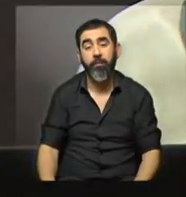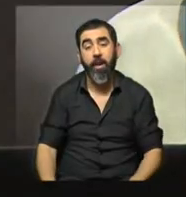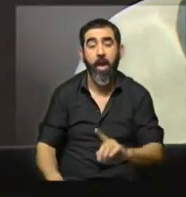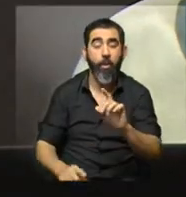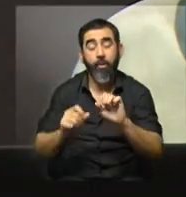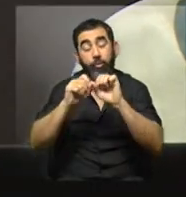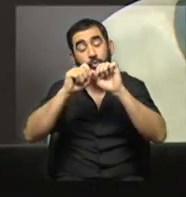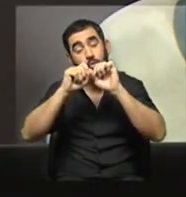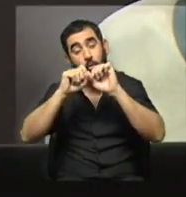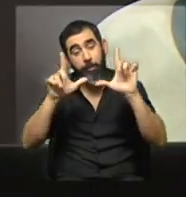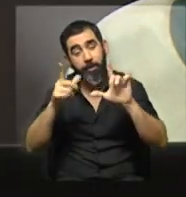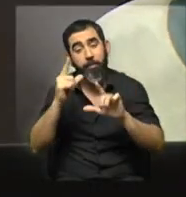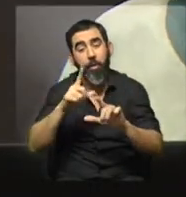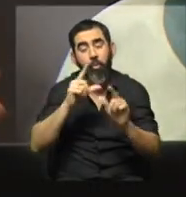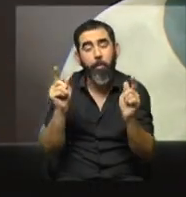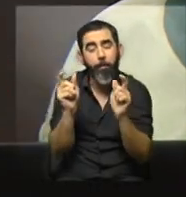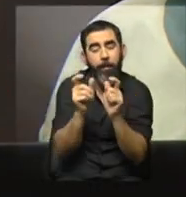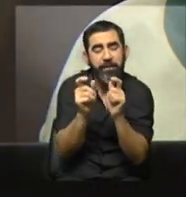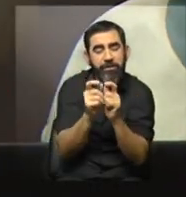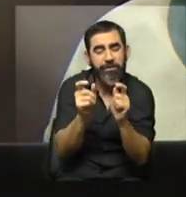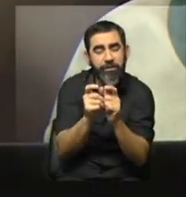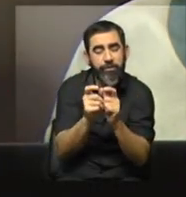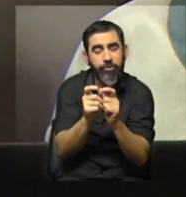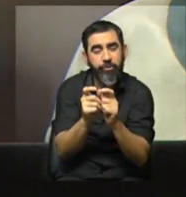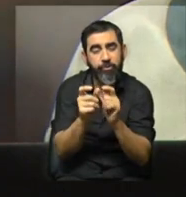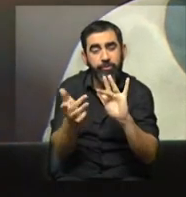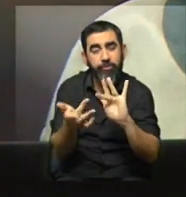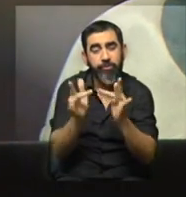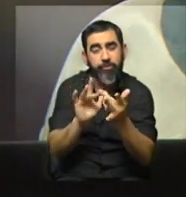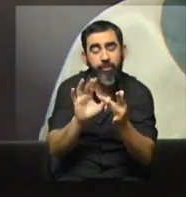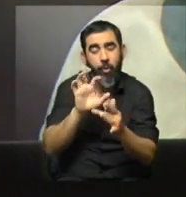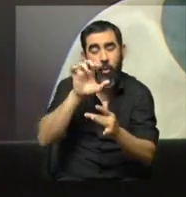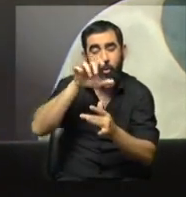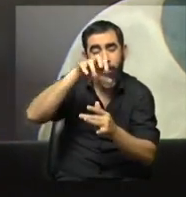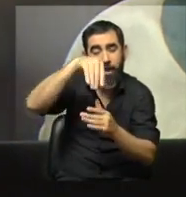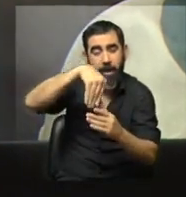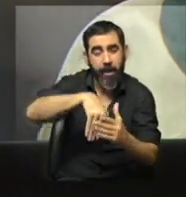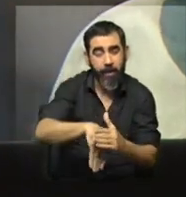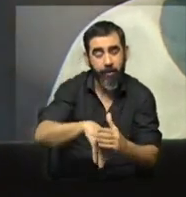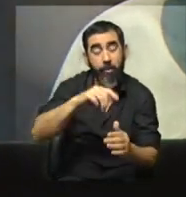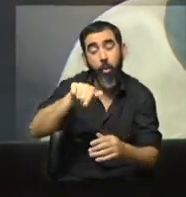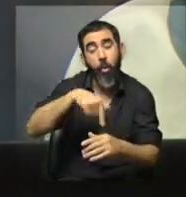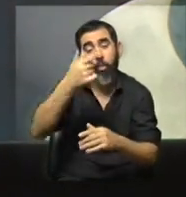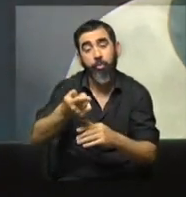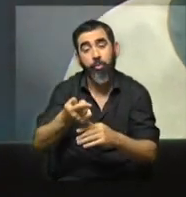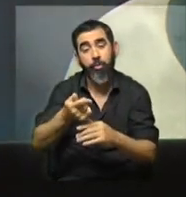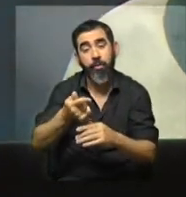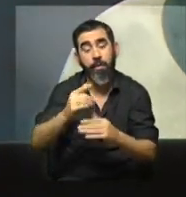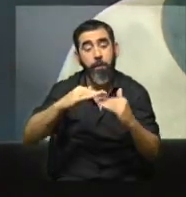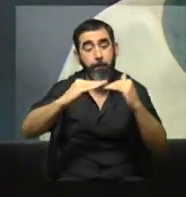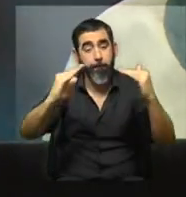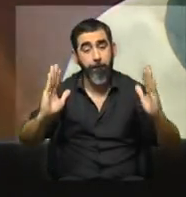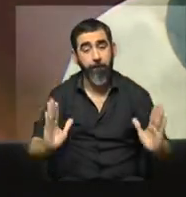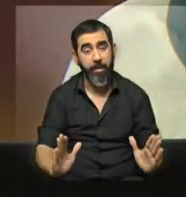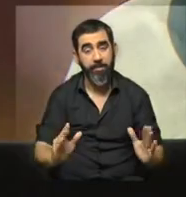pero trabajamos con títeres más pequeñitos, que son los que interactúan en el hormiguero. Y después pasamos a títeres de mesa, donde ahí